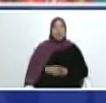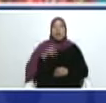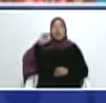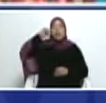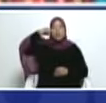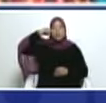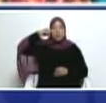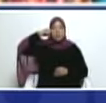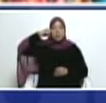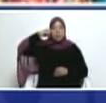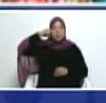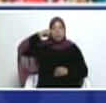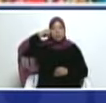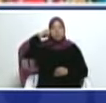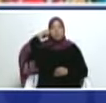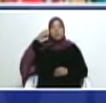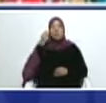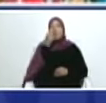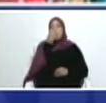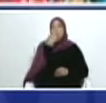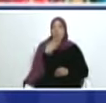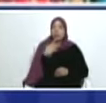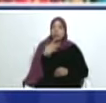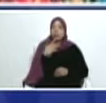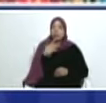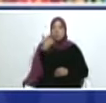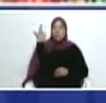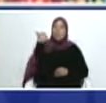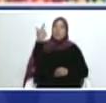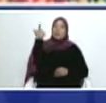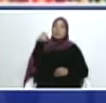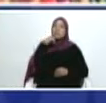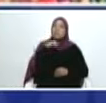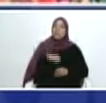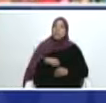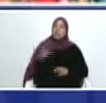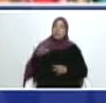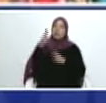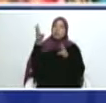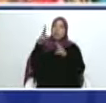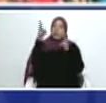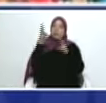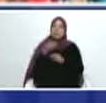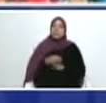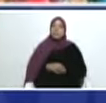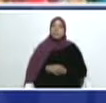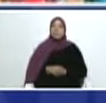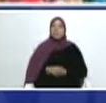Recuerdos gloriosos de un pasado victorioso.